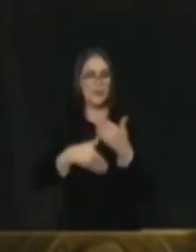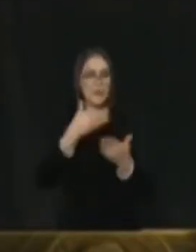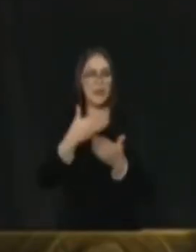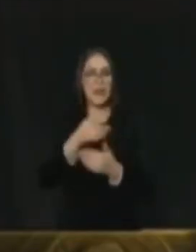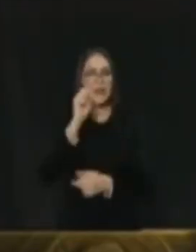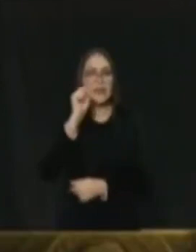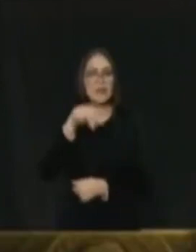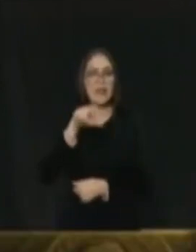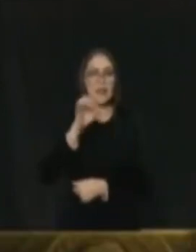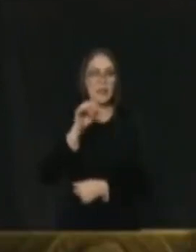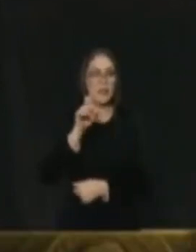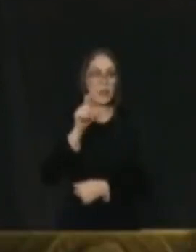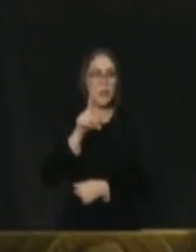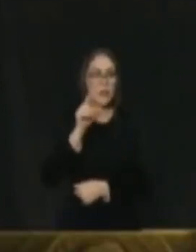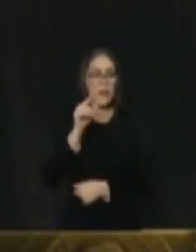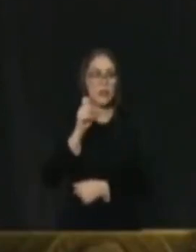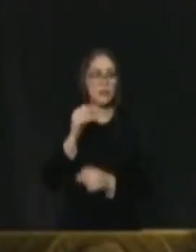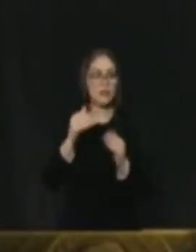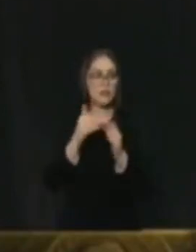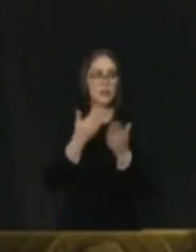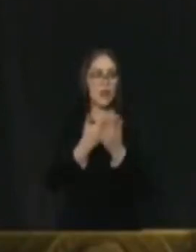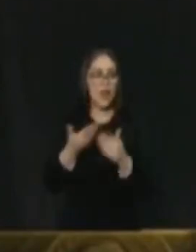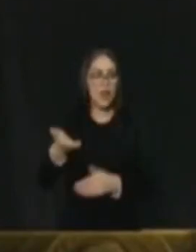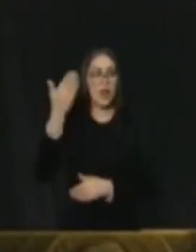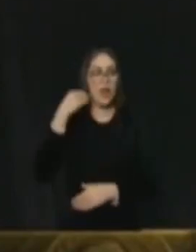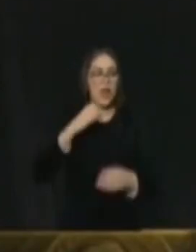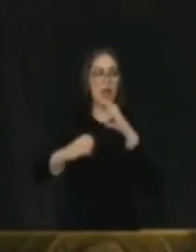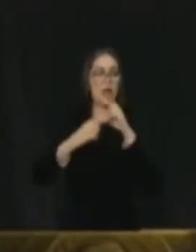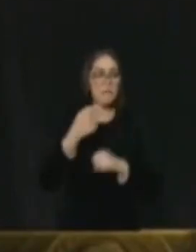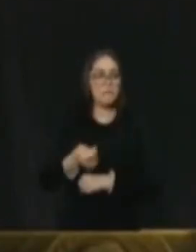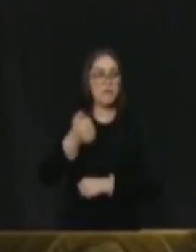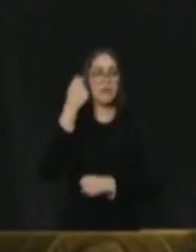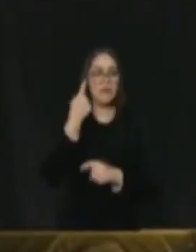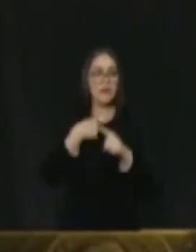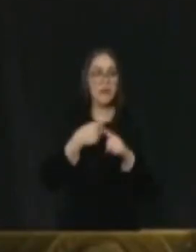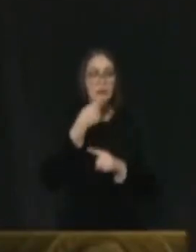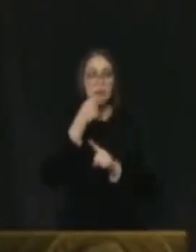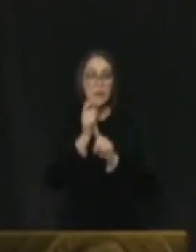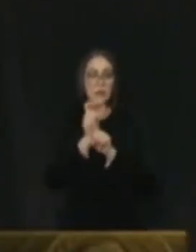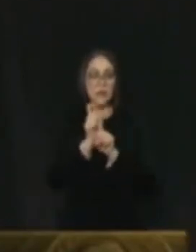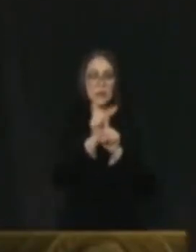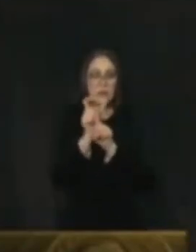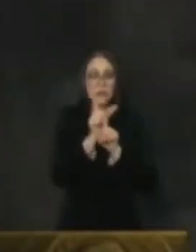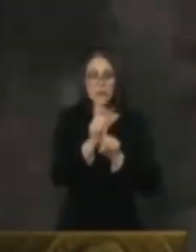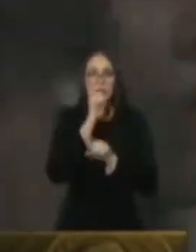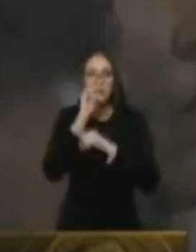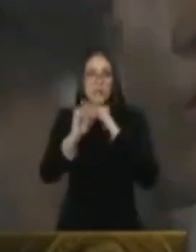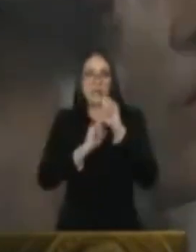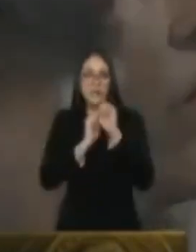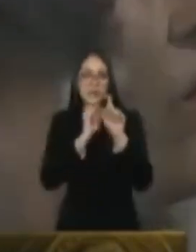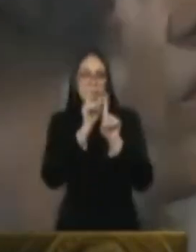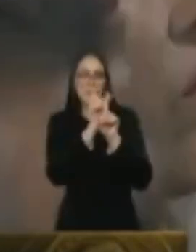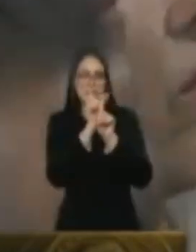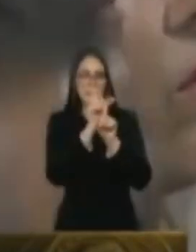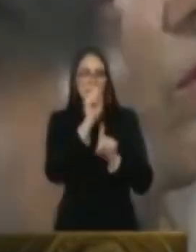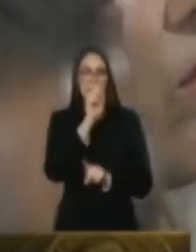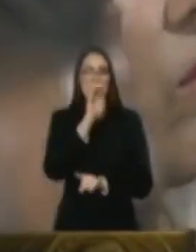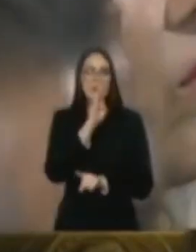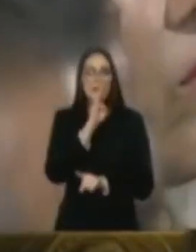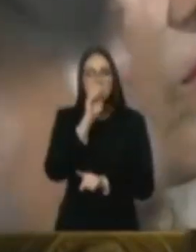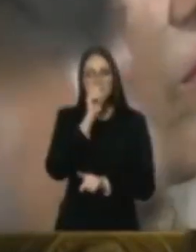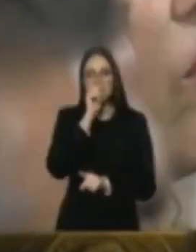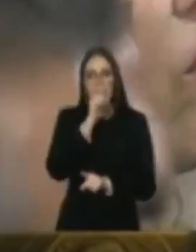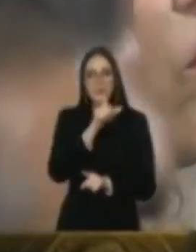objetivo: entrevistar a quien entonces era el hombre más mediático y acechado por la prensa internacional, el subcomandante